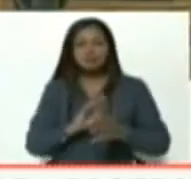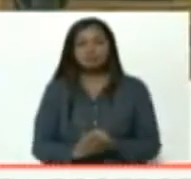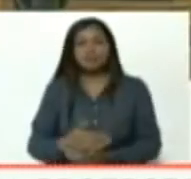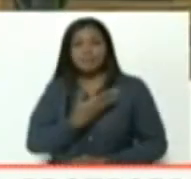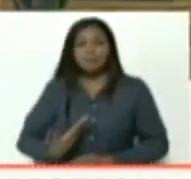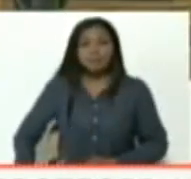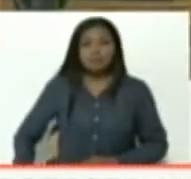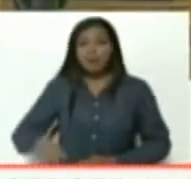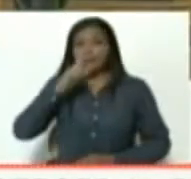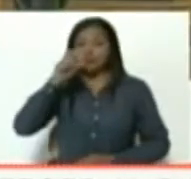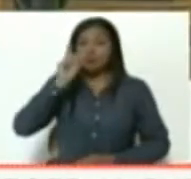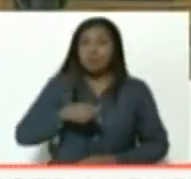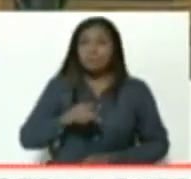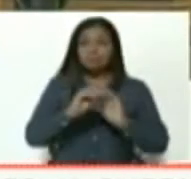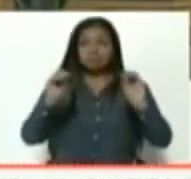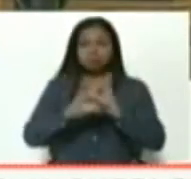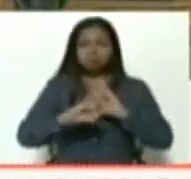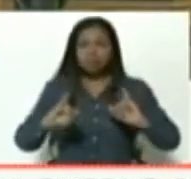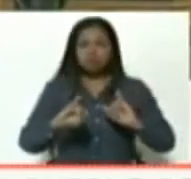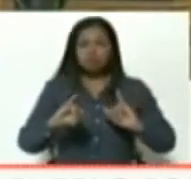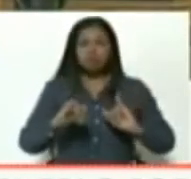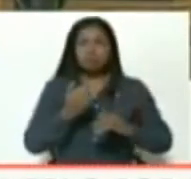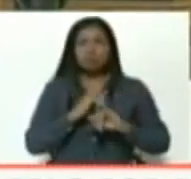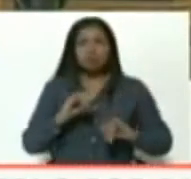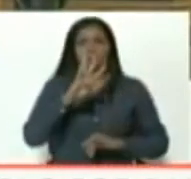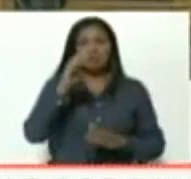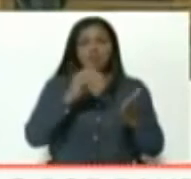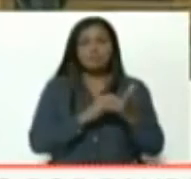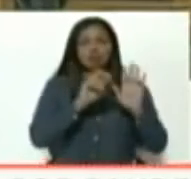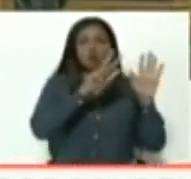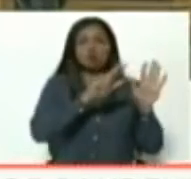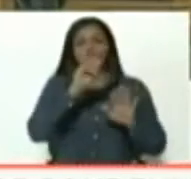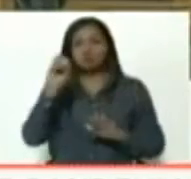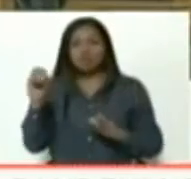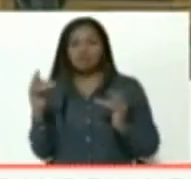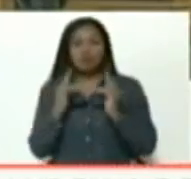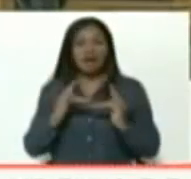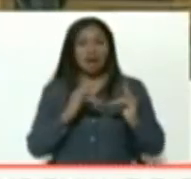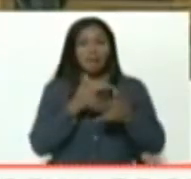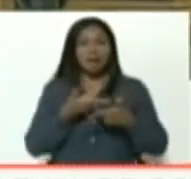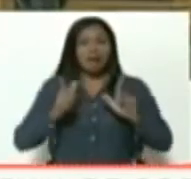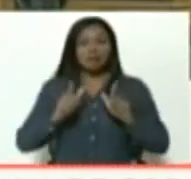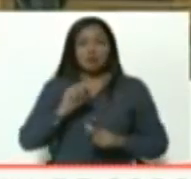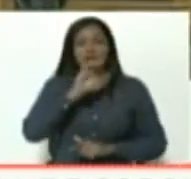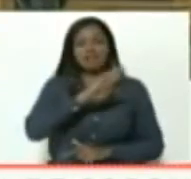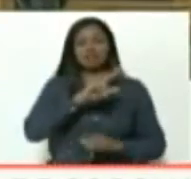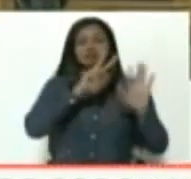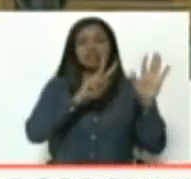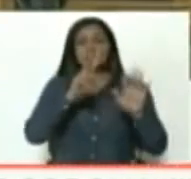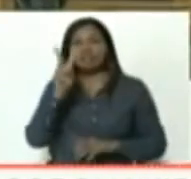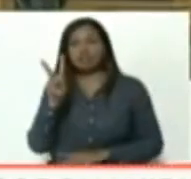Maduro decidió también y ya se dispusieron de las 4.800 camas que se encuentran en